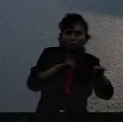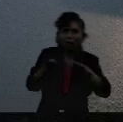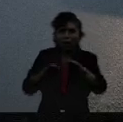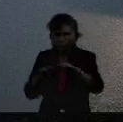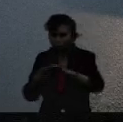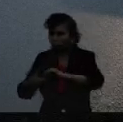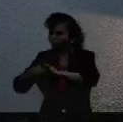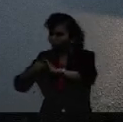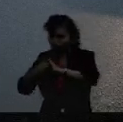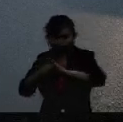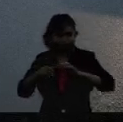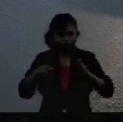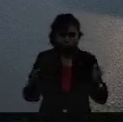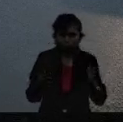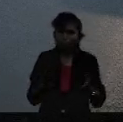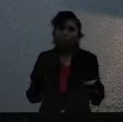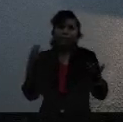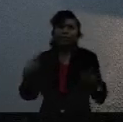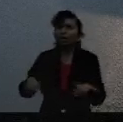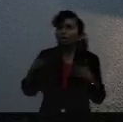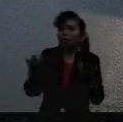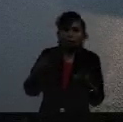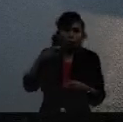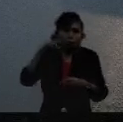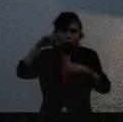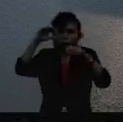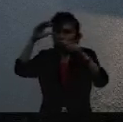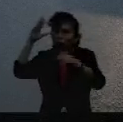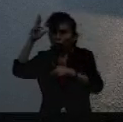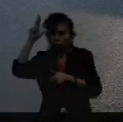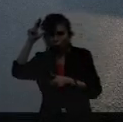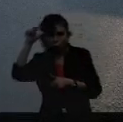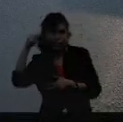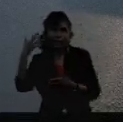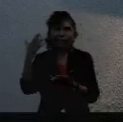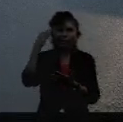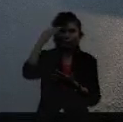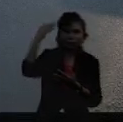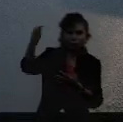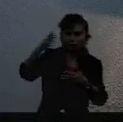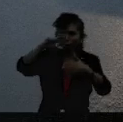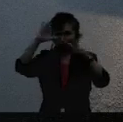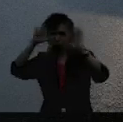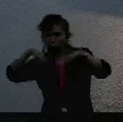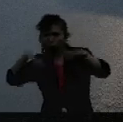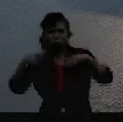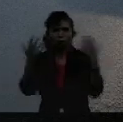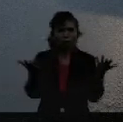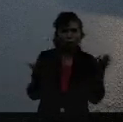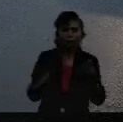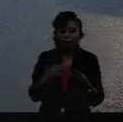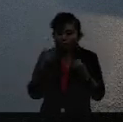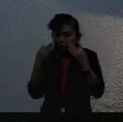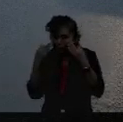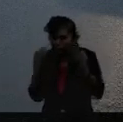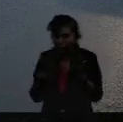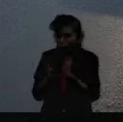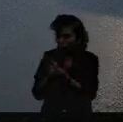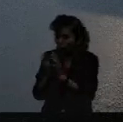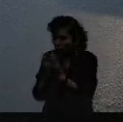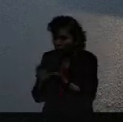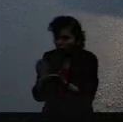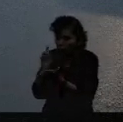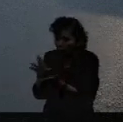mano a mano que los fenómenos hidrometeorológicos les doy mucha lata y les hablo todo el día y les escribo mensaje y los